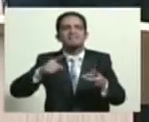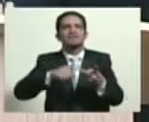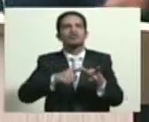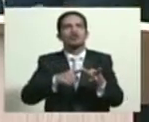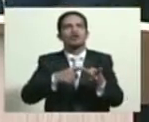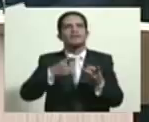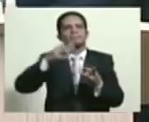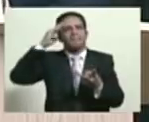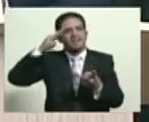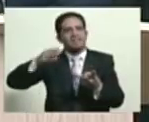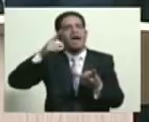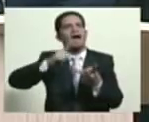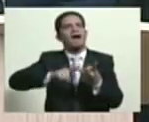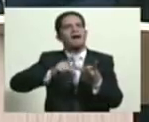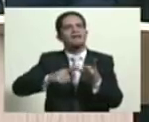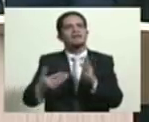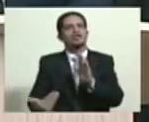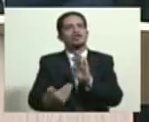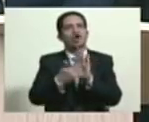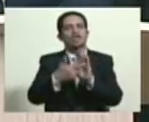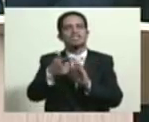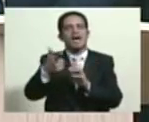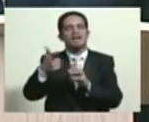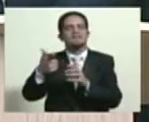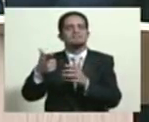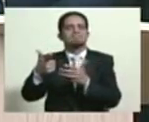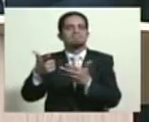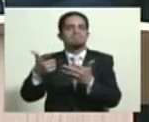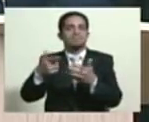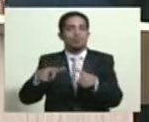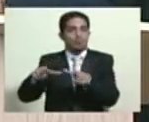instalaciones nucleares y contra instalaciones petroleras.